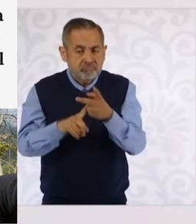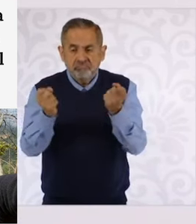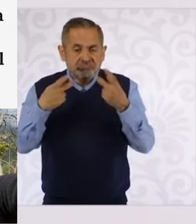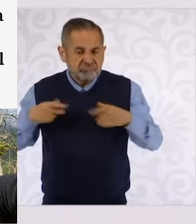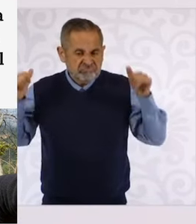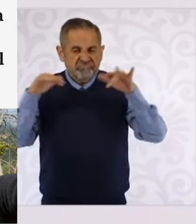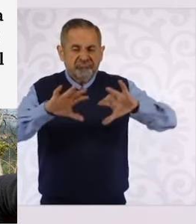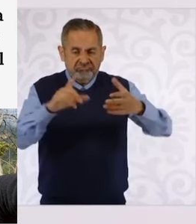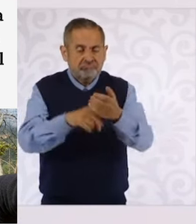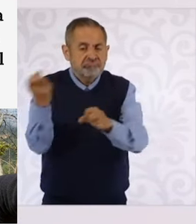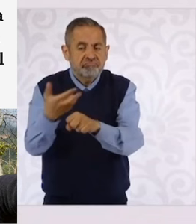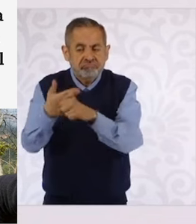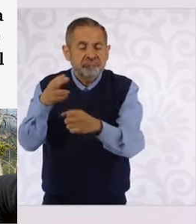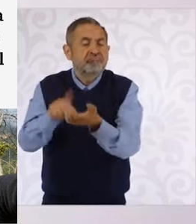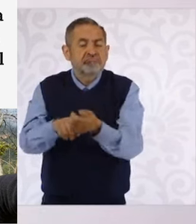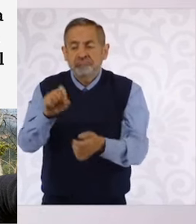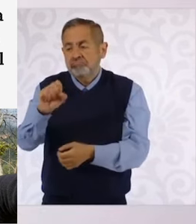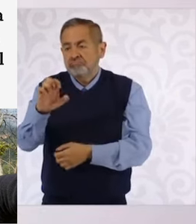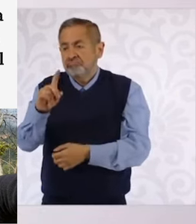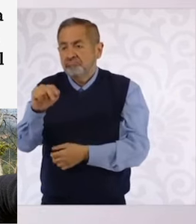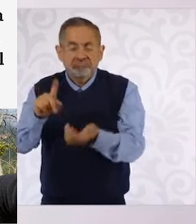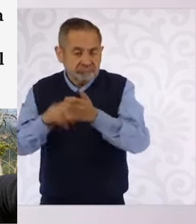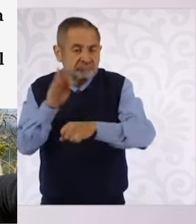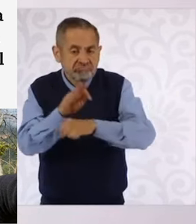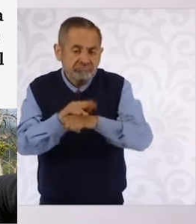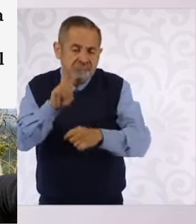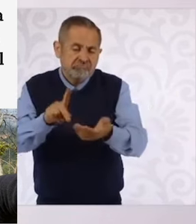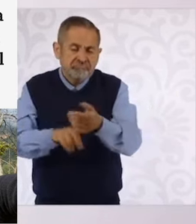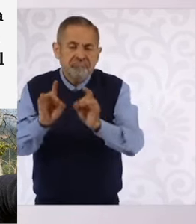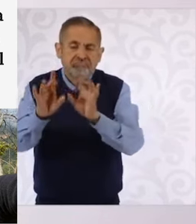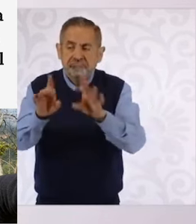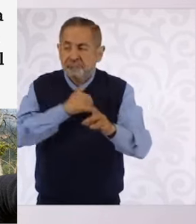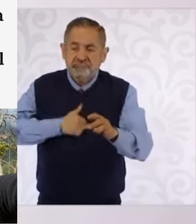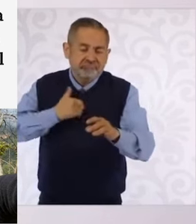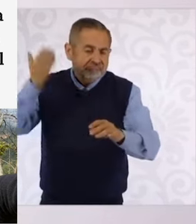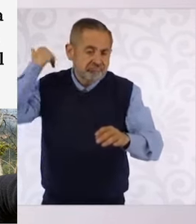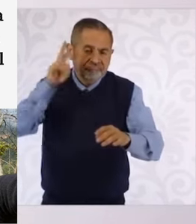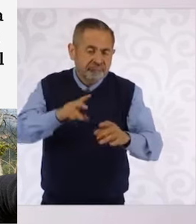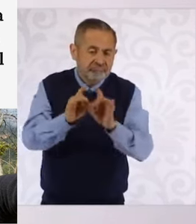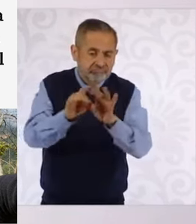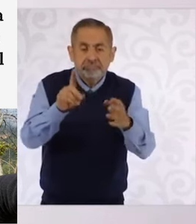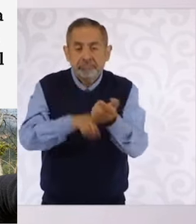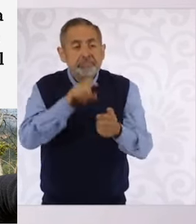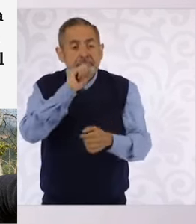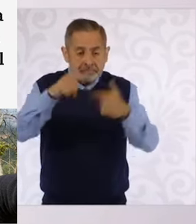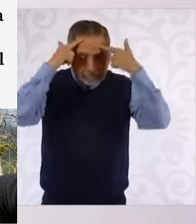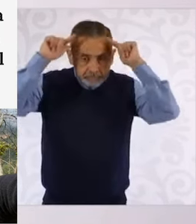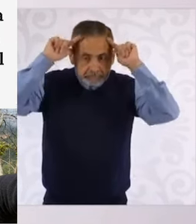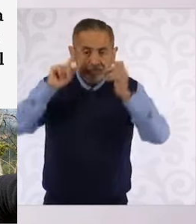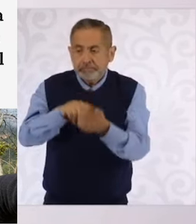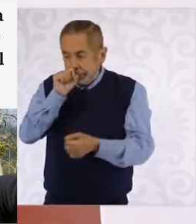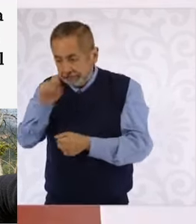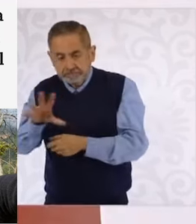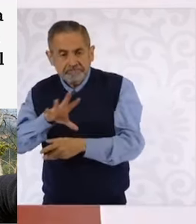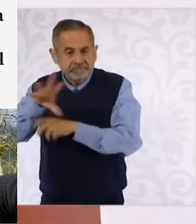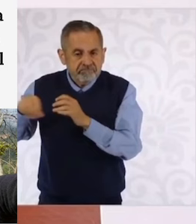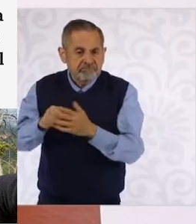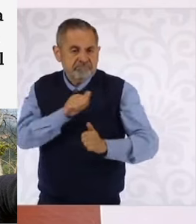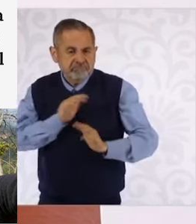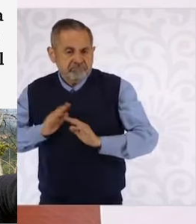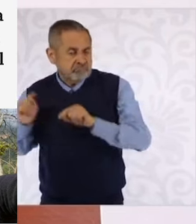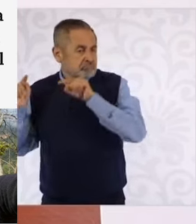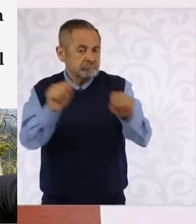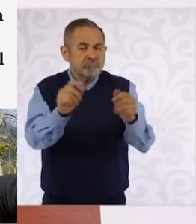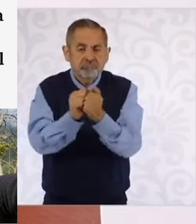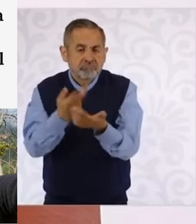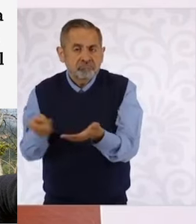un despliegue importante de la secretaría de la defensa nacional desde los lamentables hechos que han ocurrido y también por parte de la Secretaría de Marina está apoyando con un despliegue incluyendo